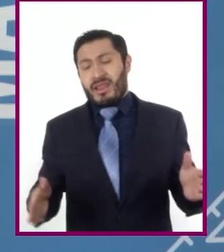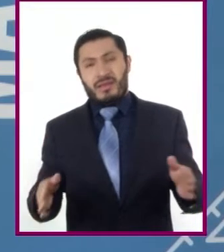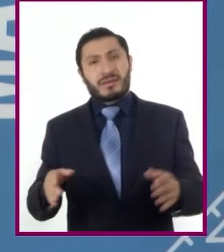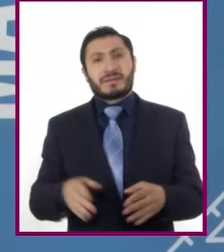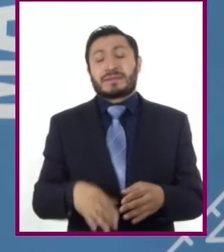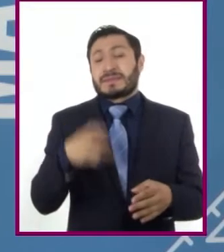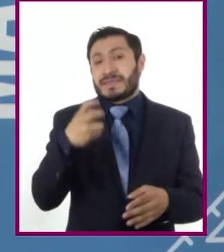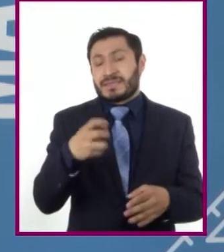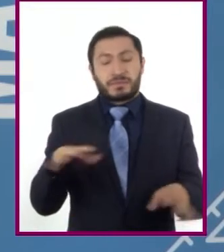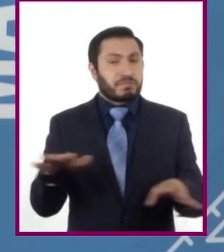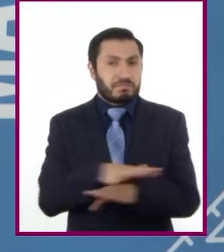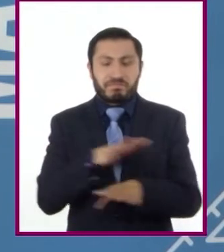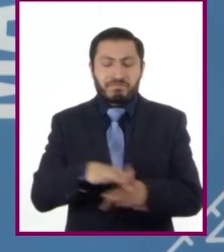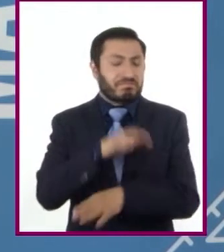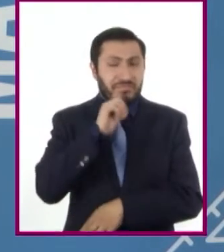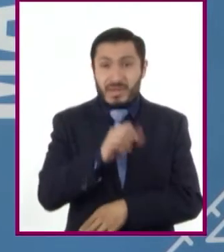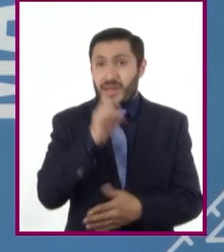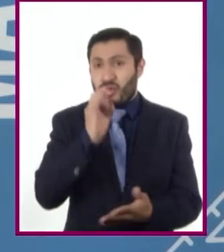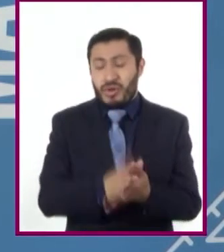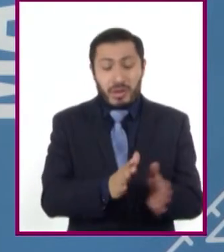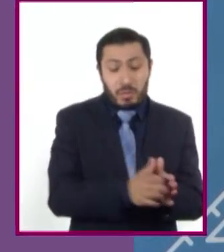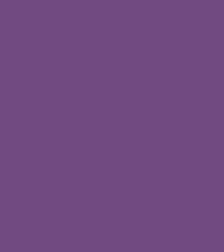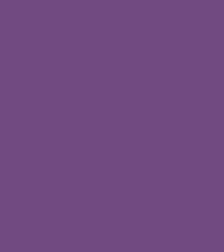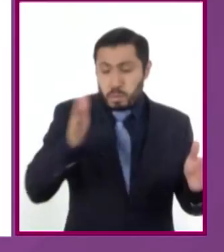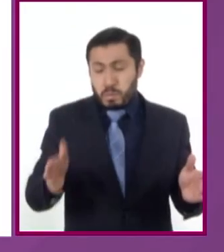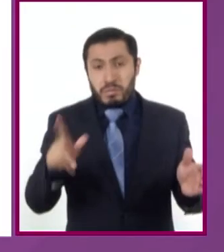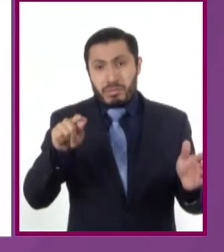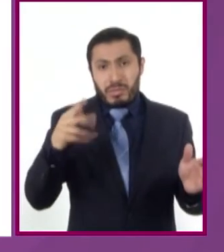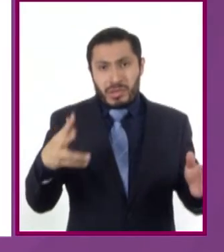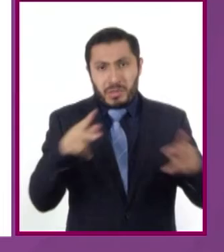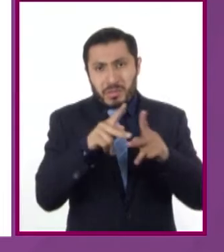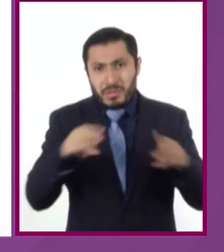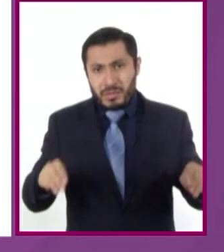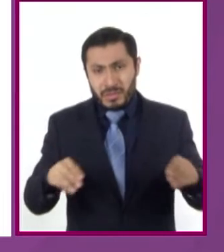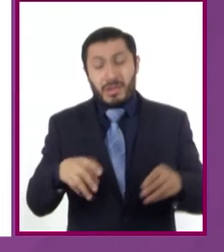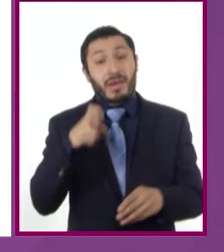está cambiando. Su valor es 75 kilómetros.